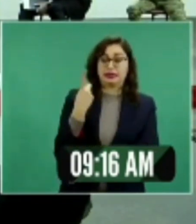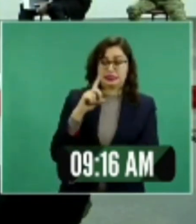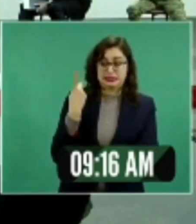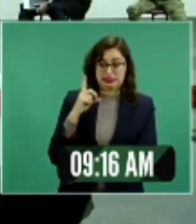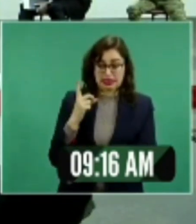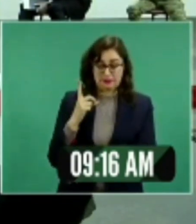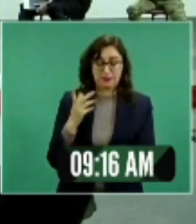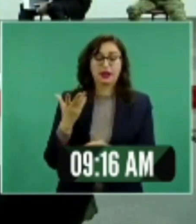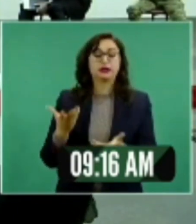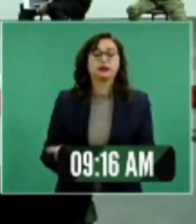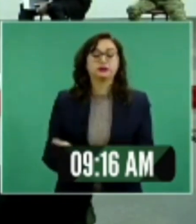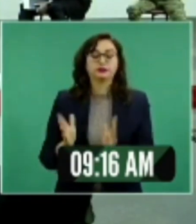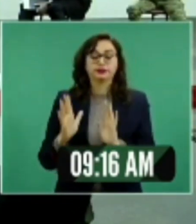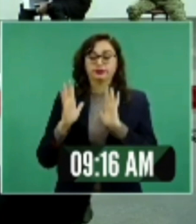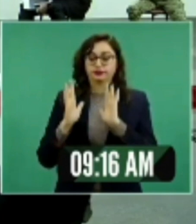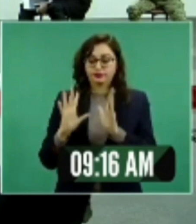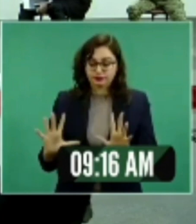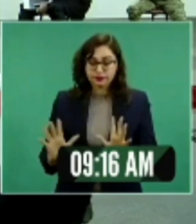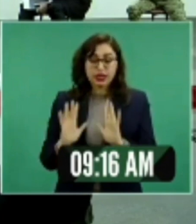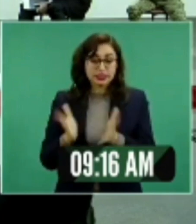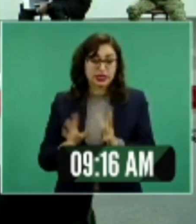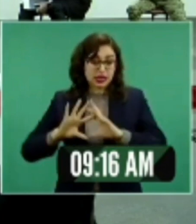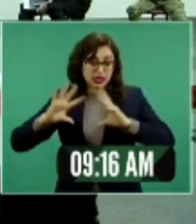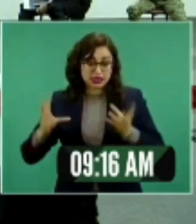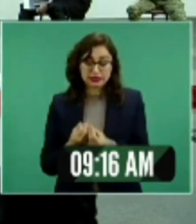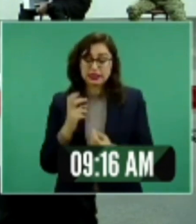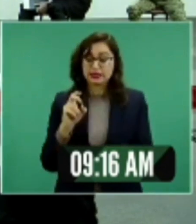han recibido y aplicado un total de